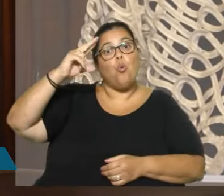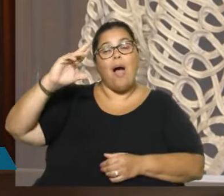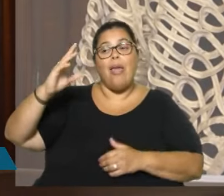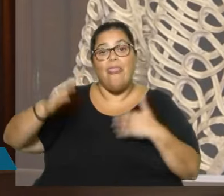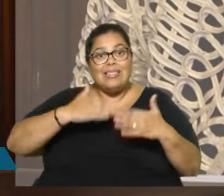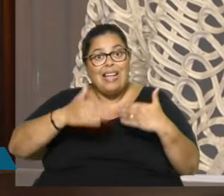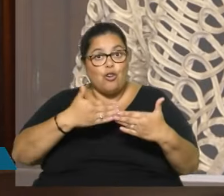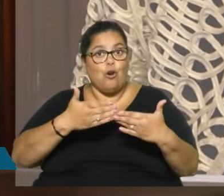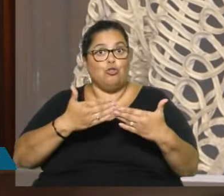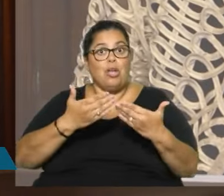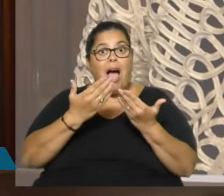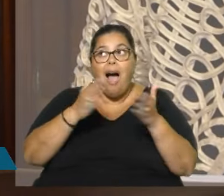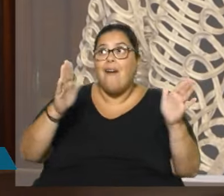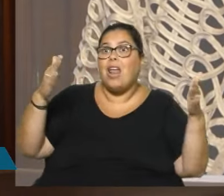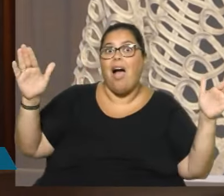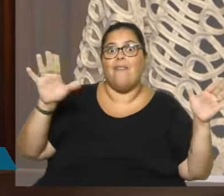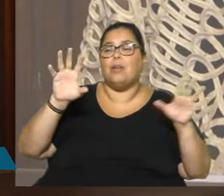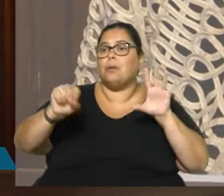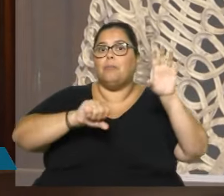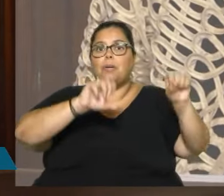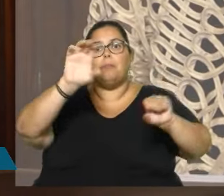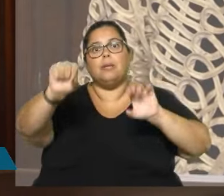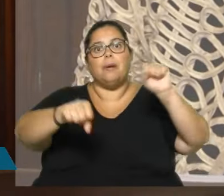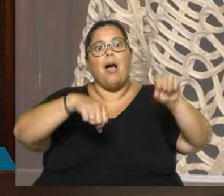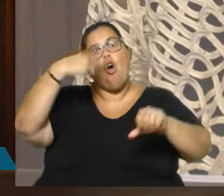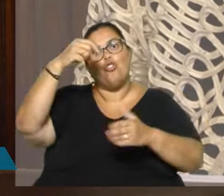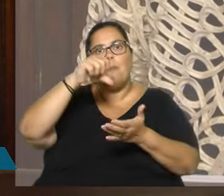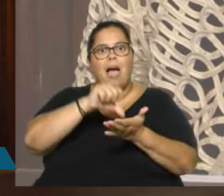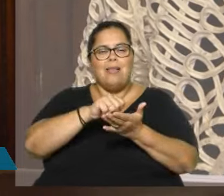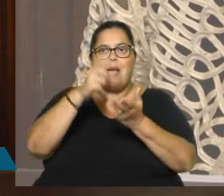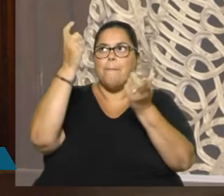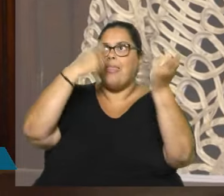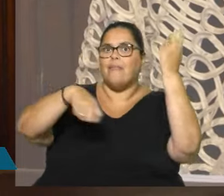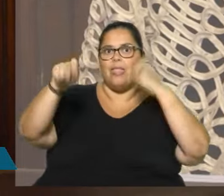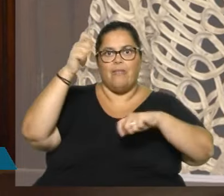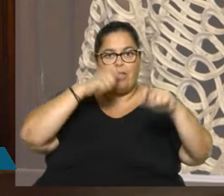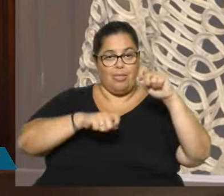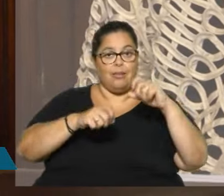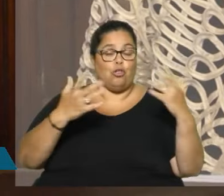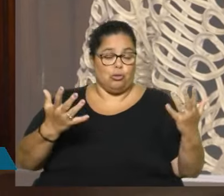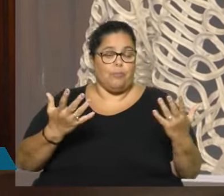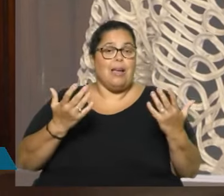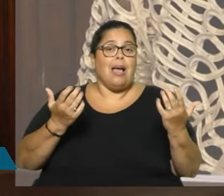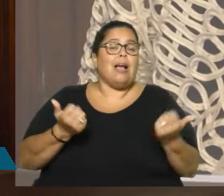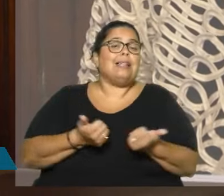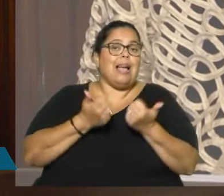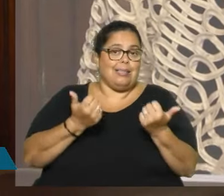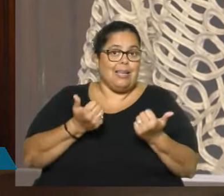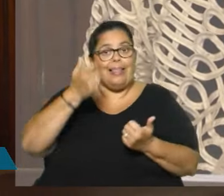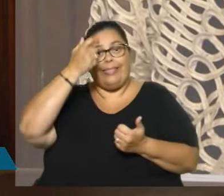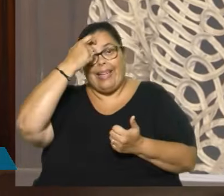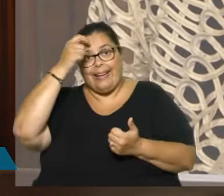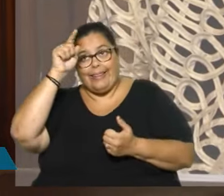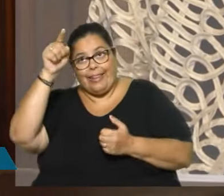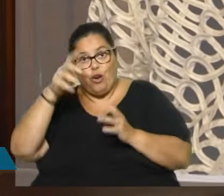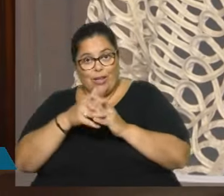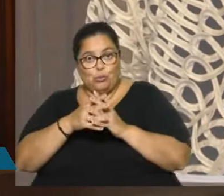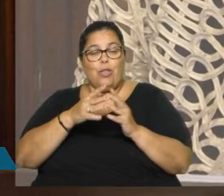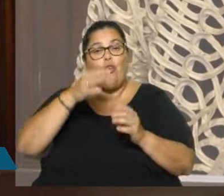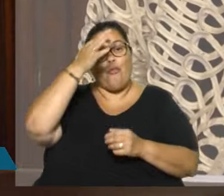mercados por lo tanto de lo que se trata es de aprovecharlo trabajar técnicos de Estados Unidos con técnicos del